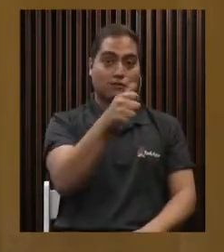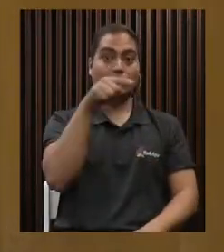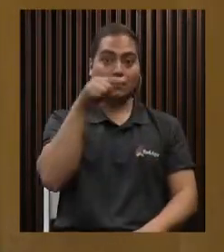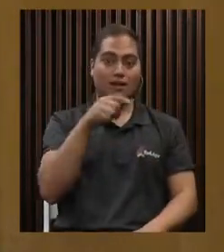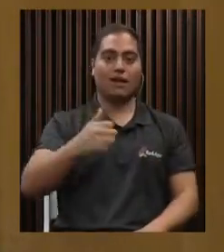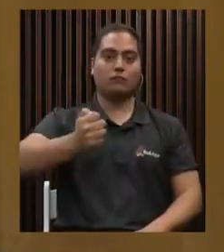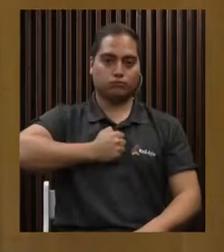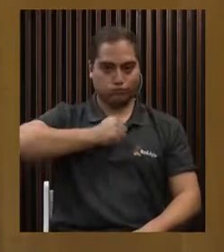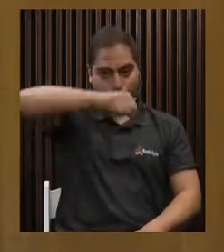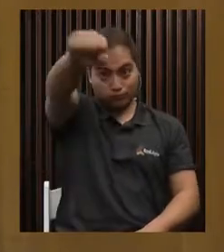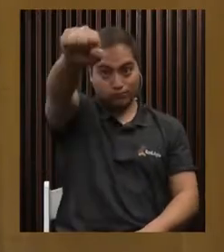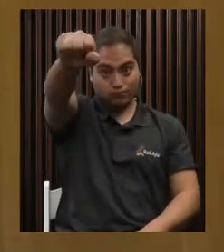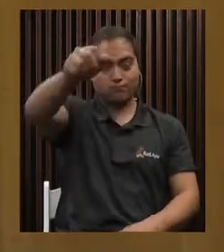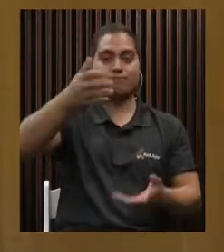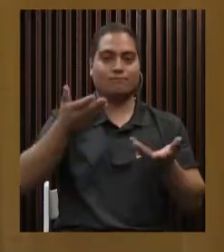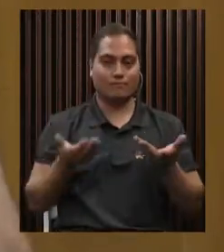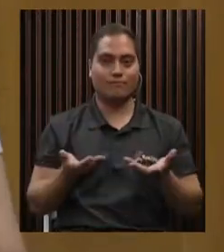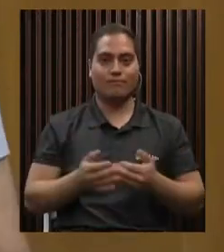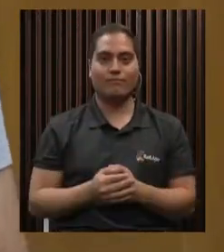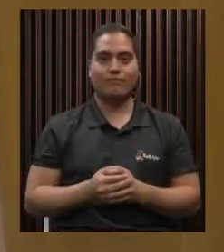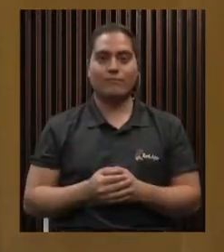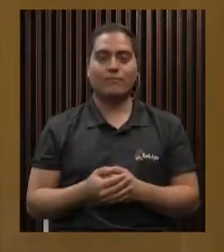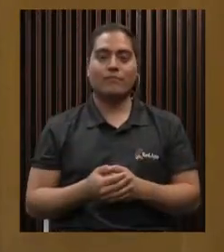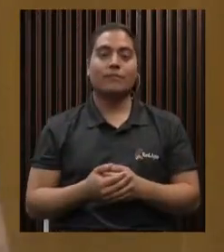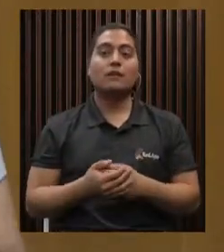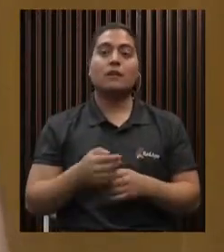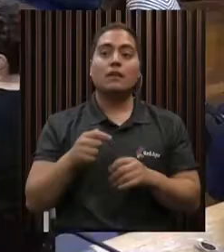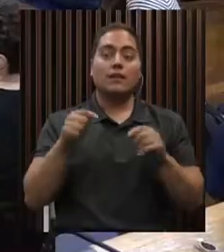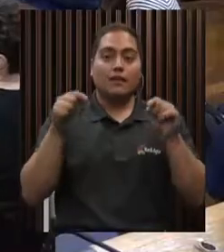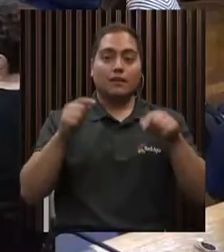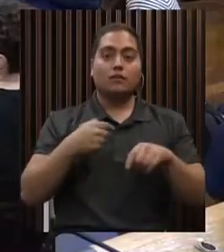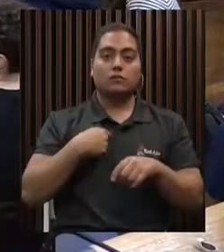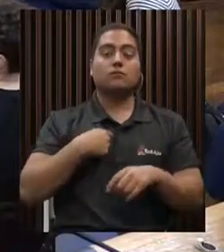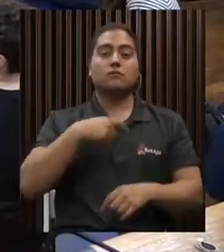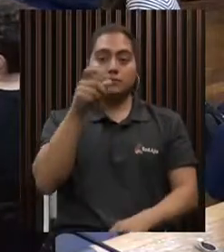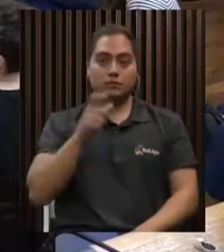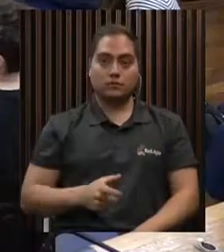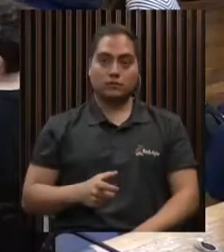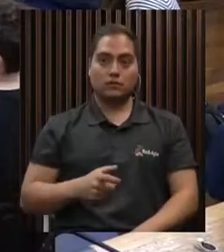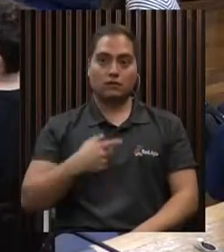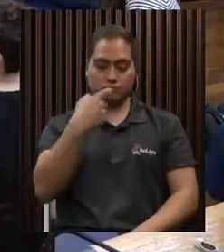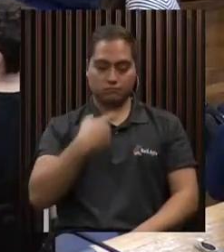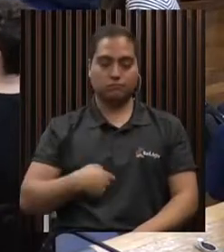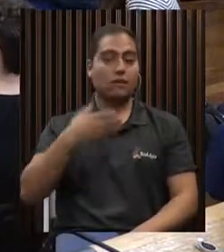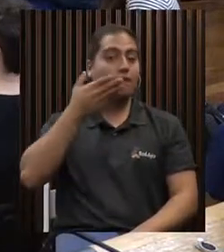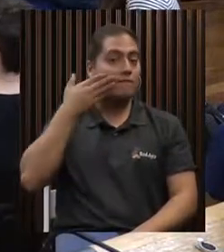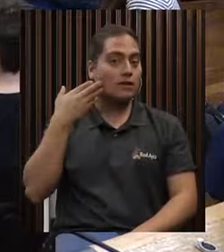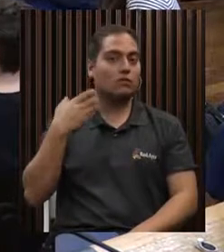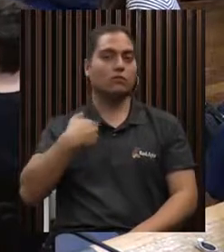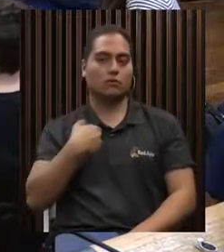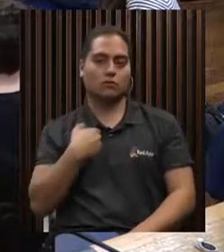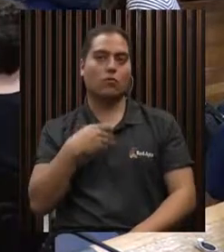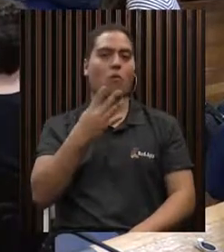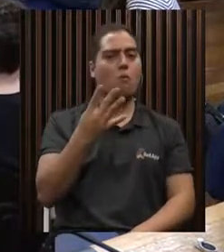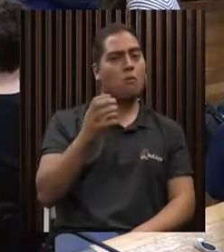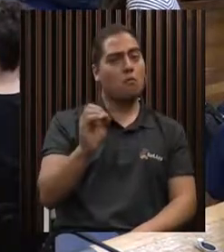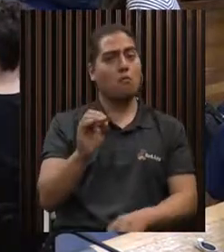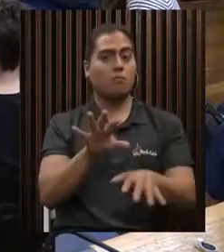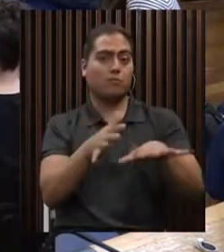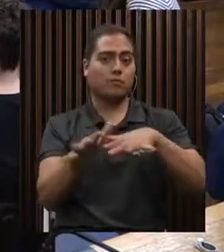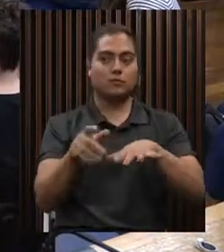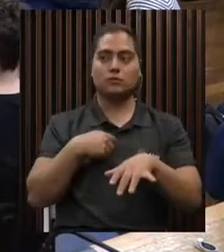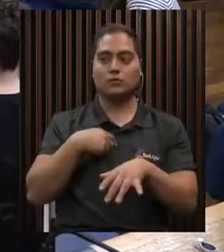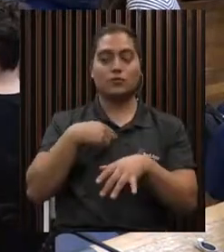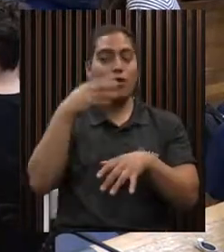Hero. Yo soy una persona blanca, en mis 40s, me queda poco pelo, pero es